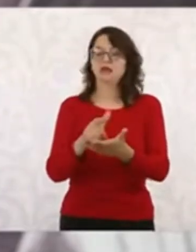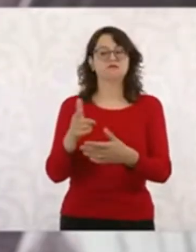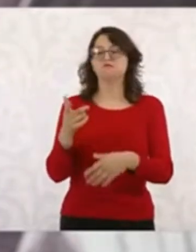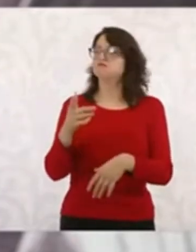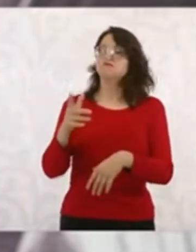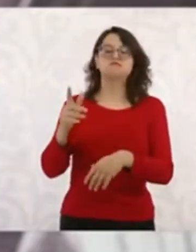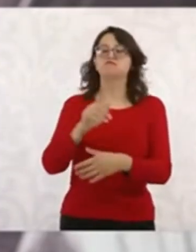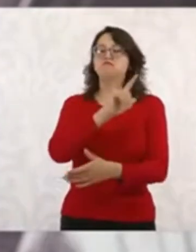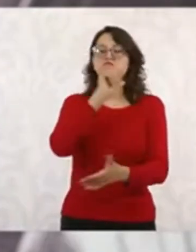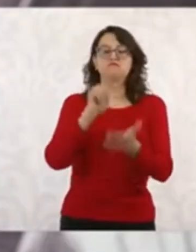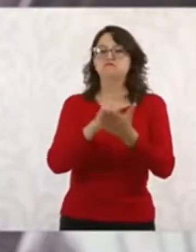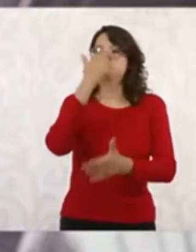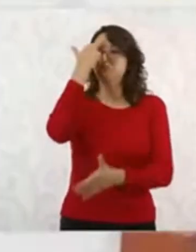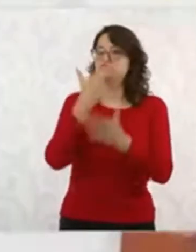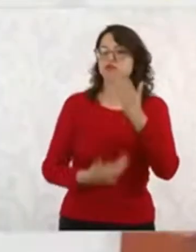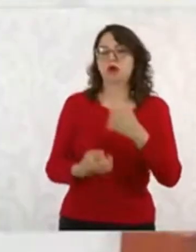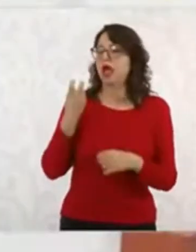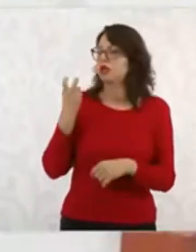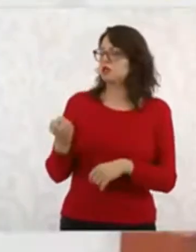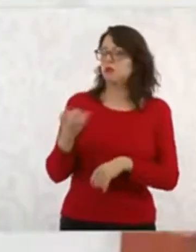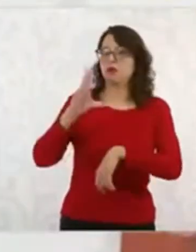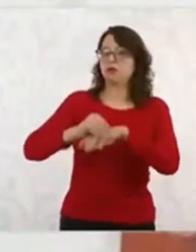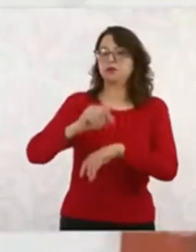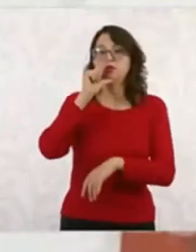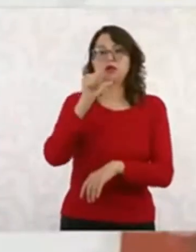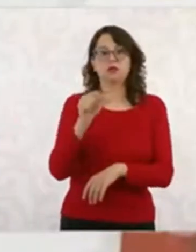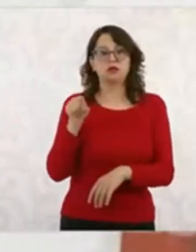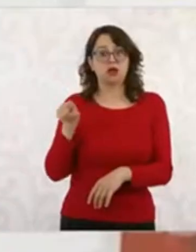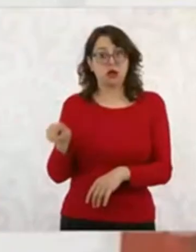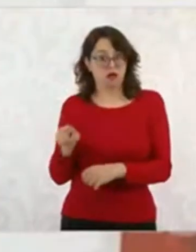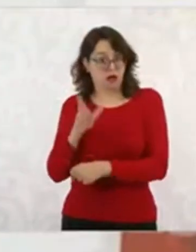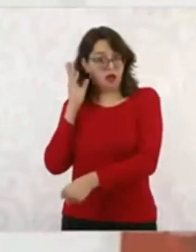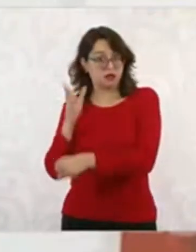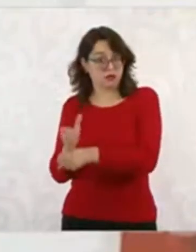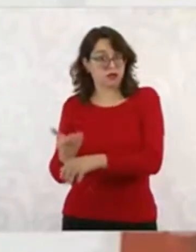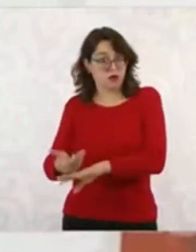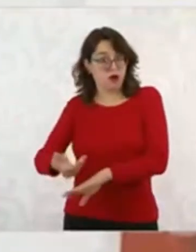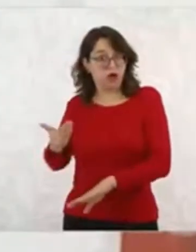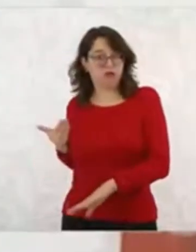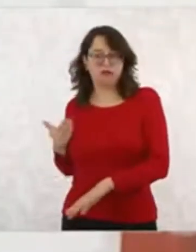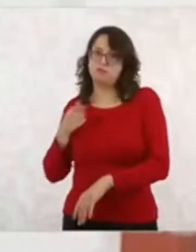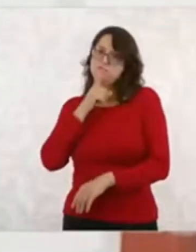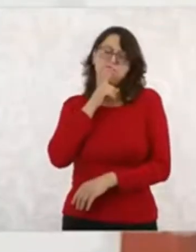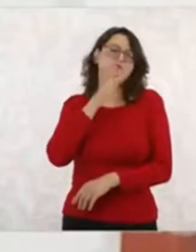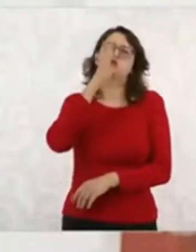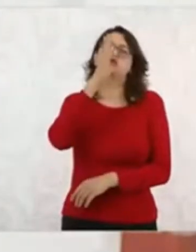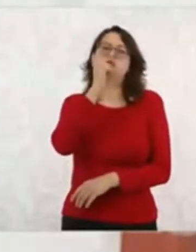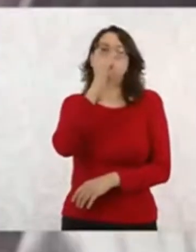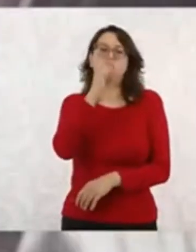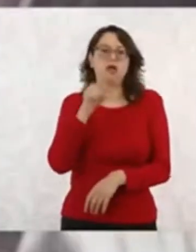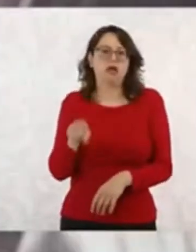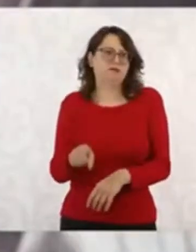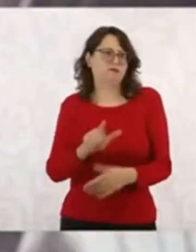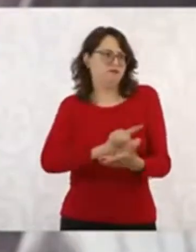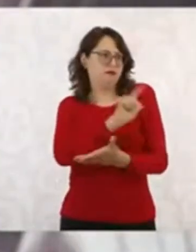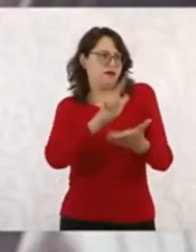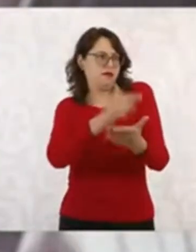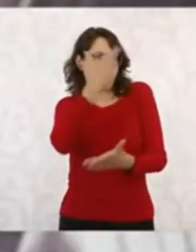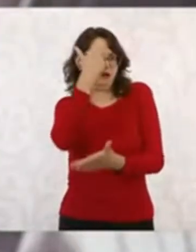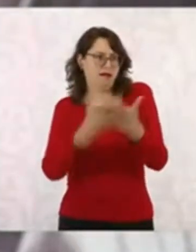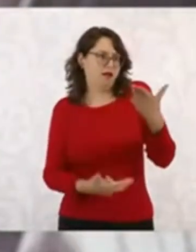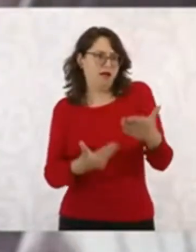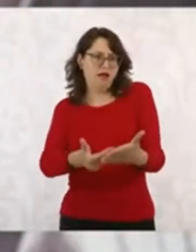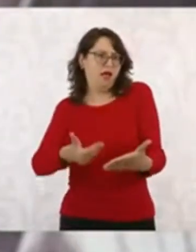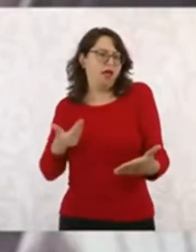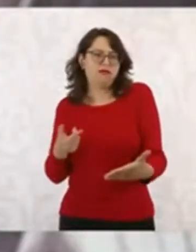se tipifica como tal, no se le podrá sancionar por lo que realizó antes que ese delito entrara